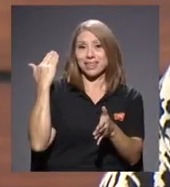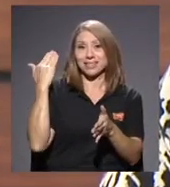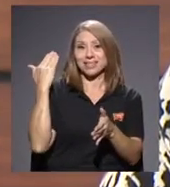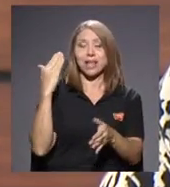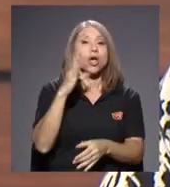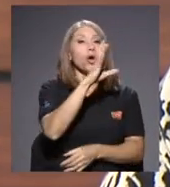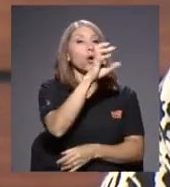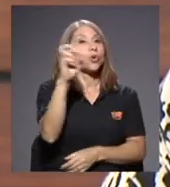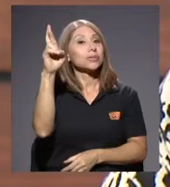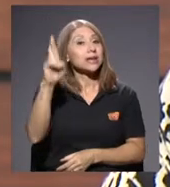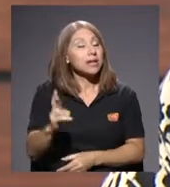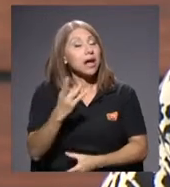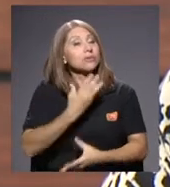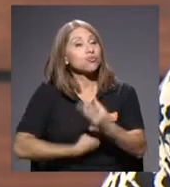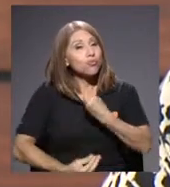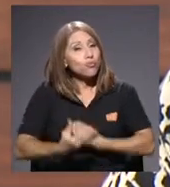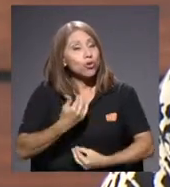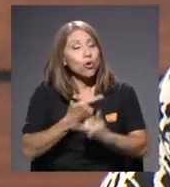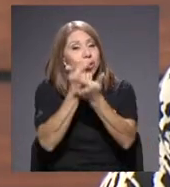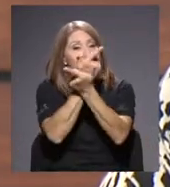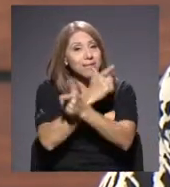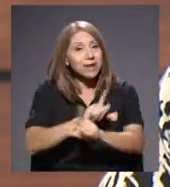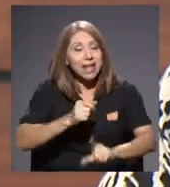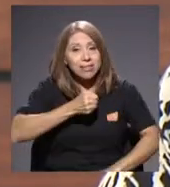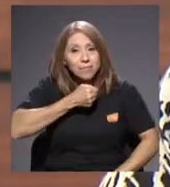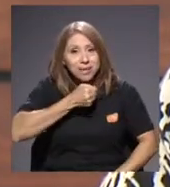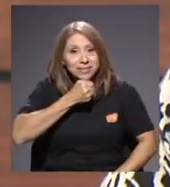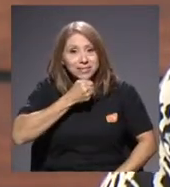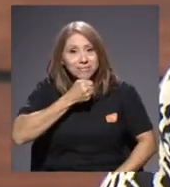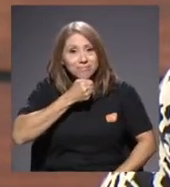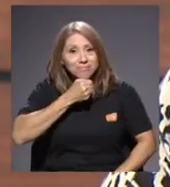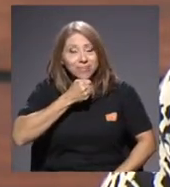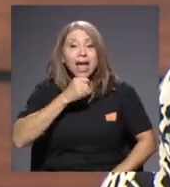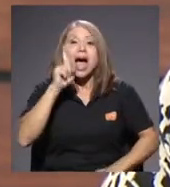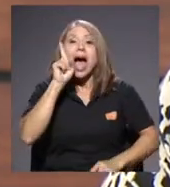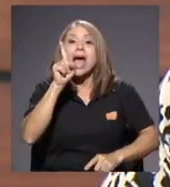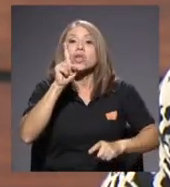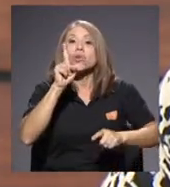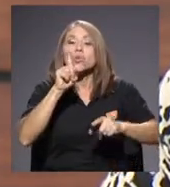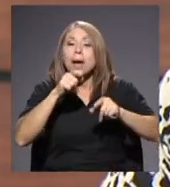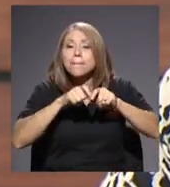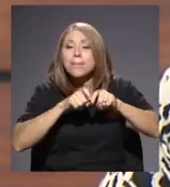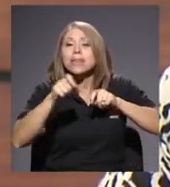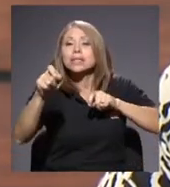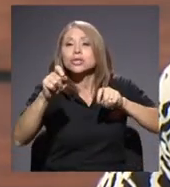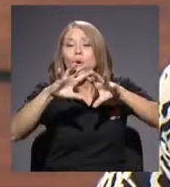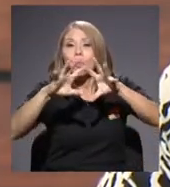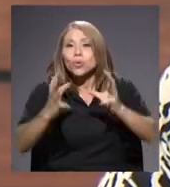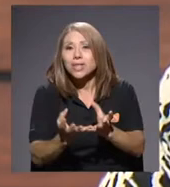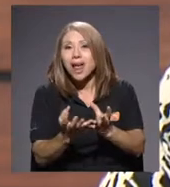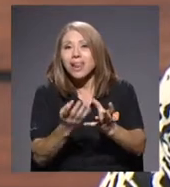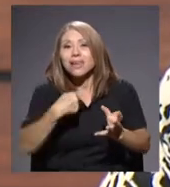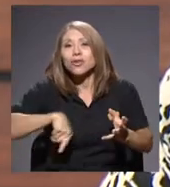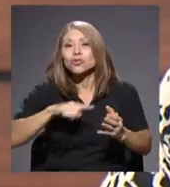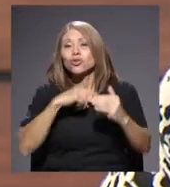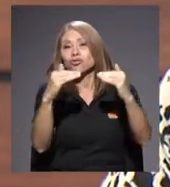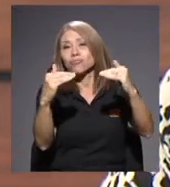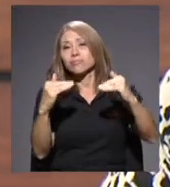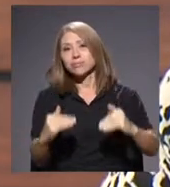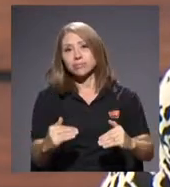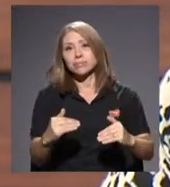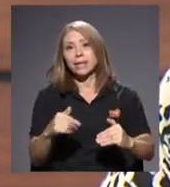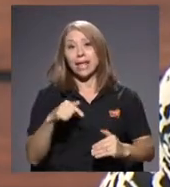libertad de prensa y tuvimos una baja en el índice mundial que se hace. En este año que viene yo creo que nos va a afectar